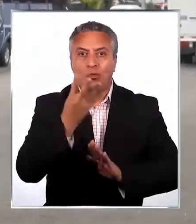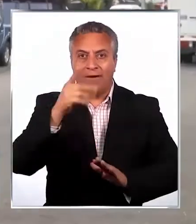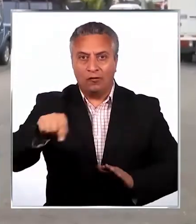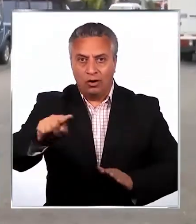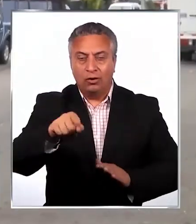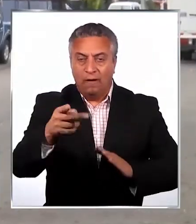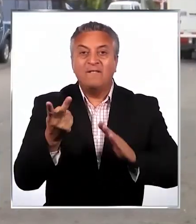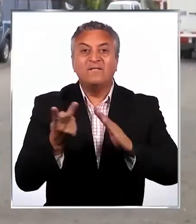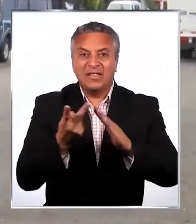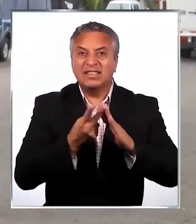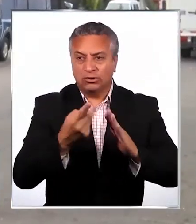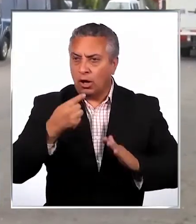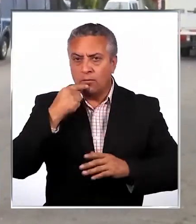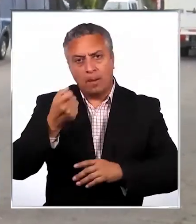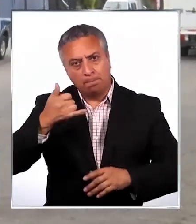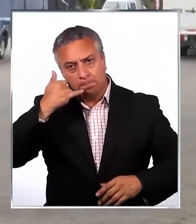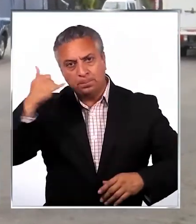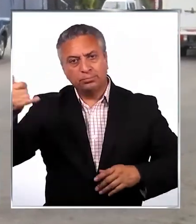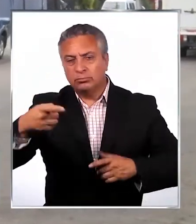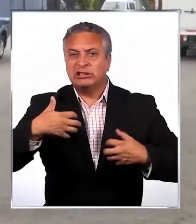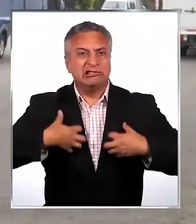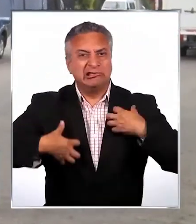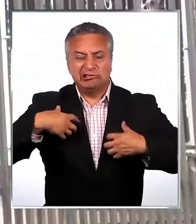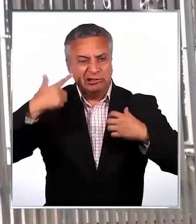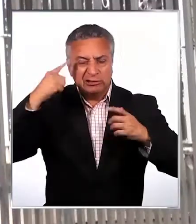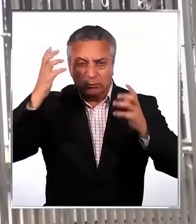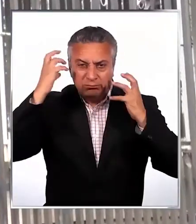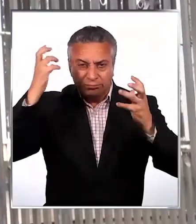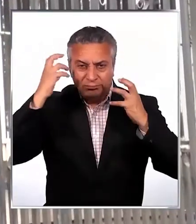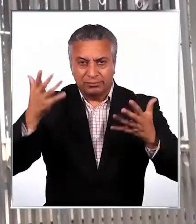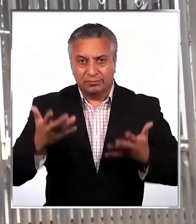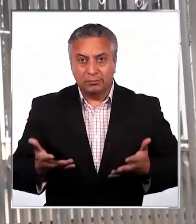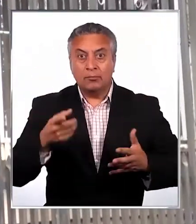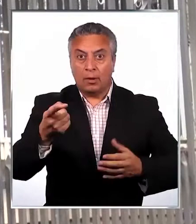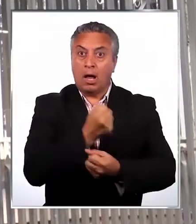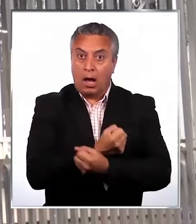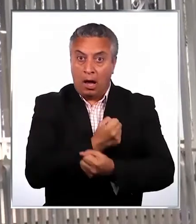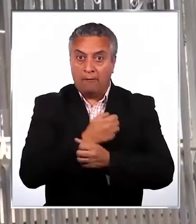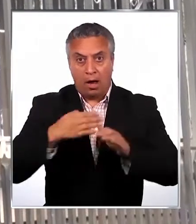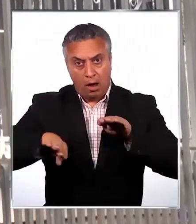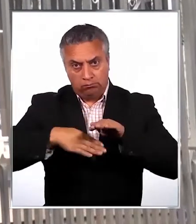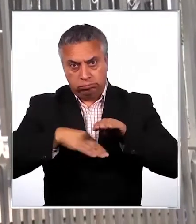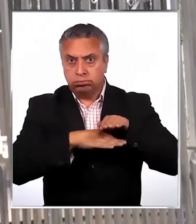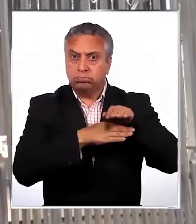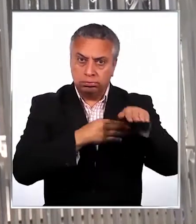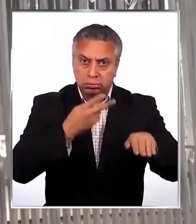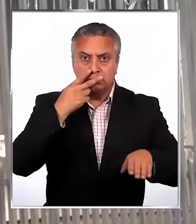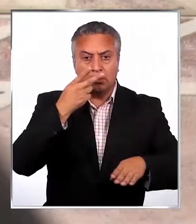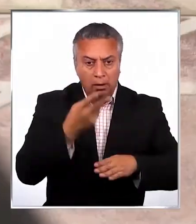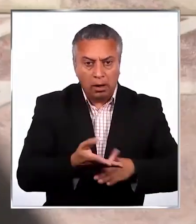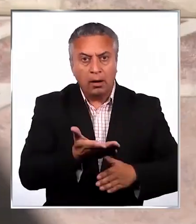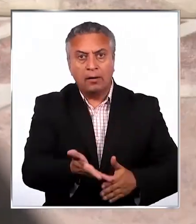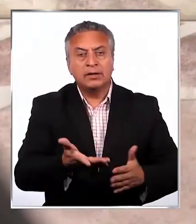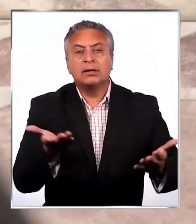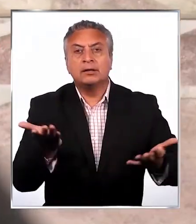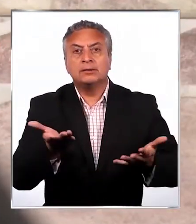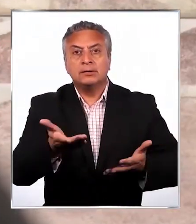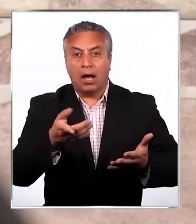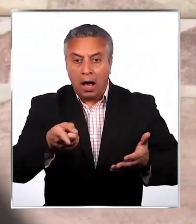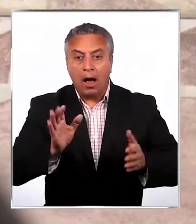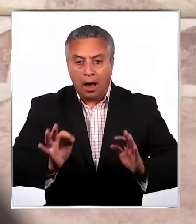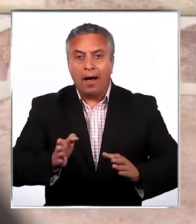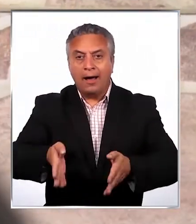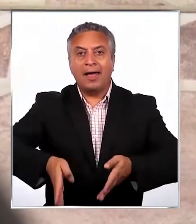ruidos molestos. El personal fiscalizador, en conjunto con carabineros, se trasladó al lugar y comprobaron que en un domicilio de la